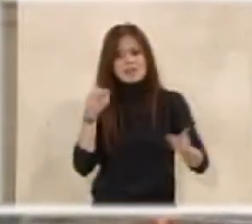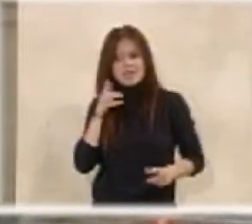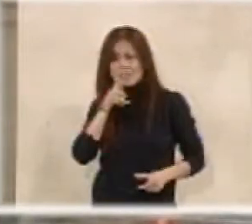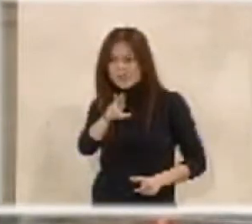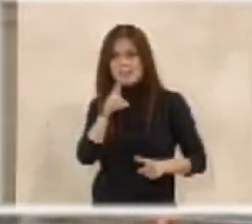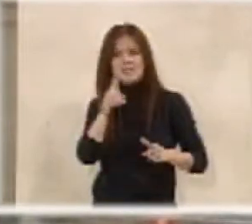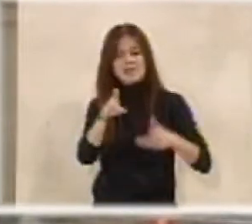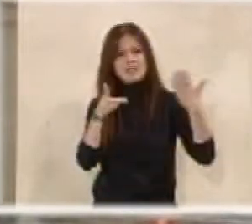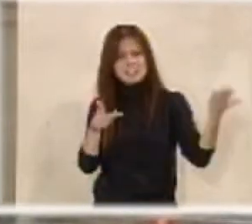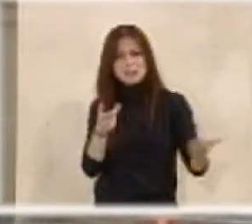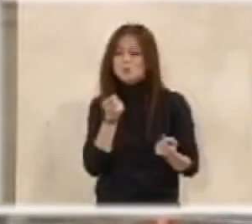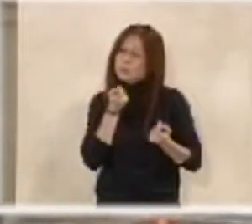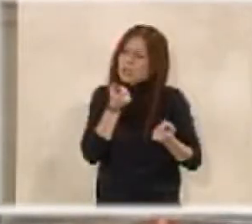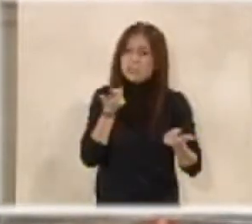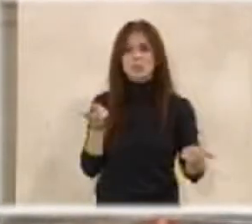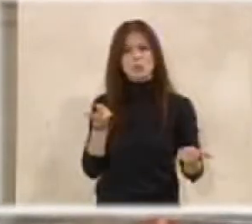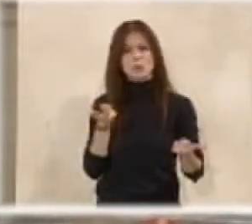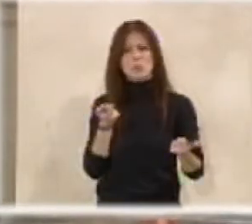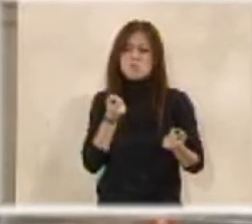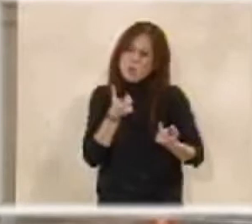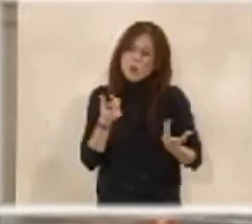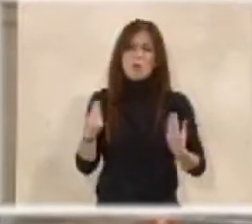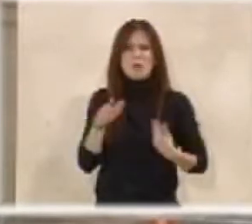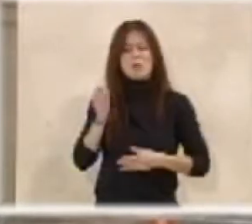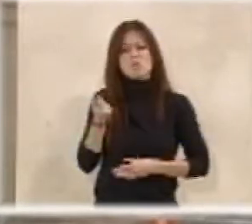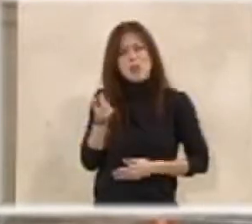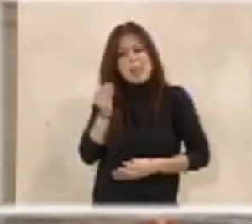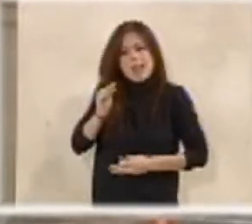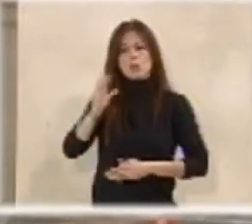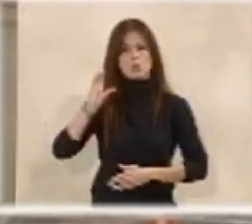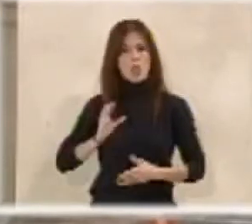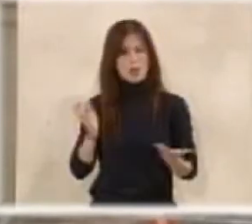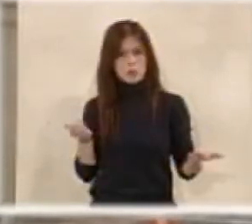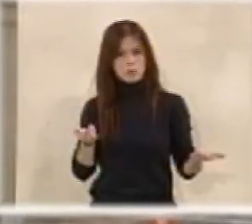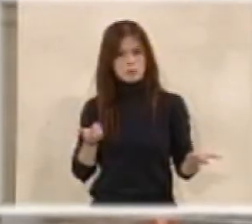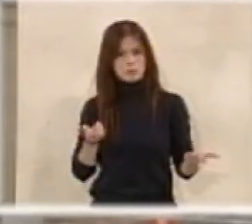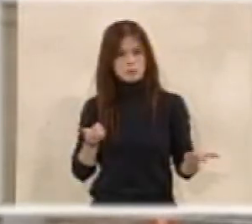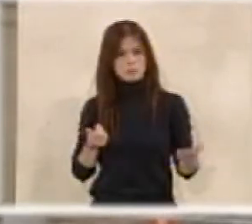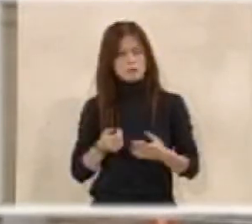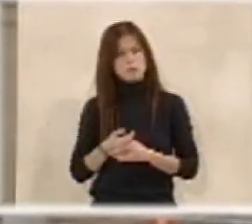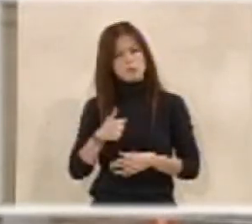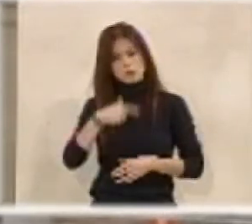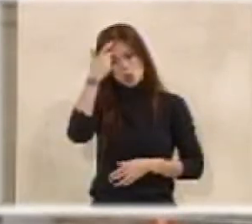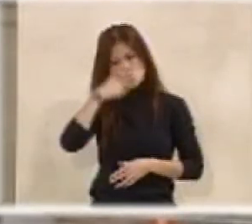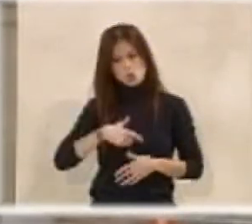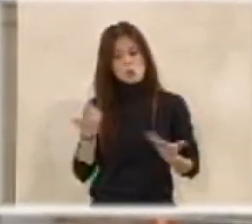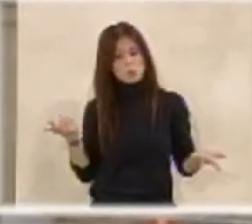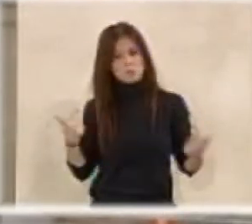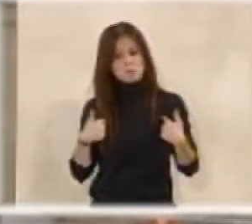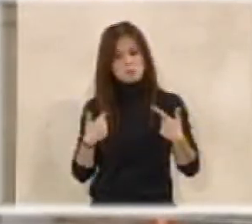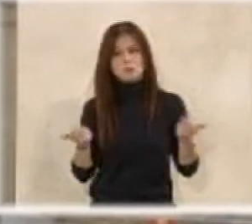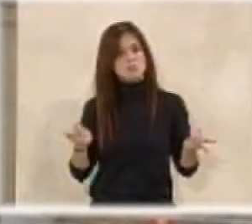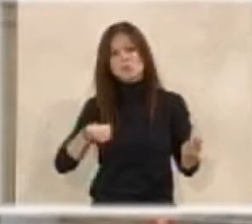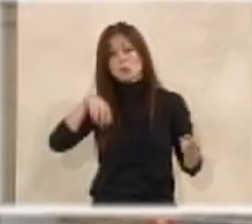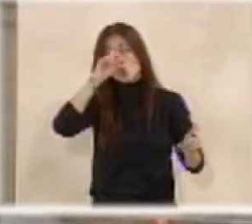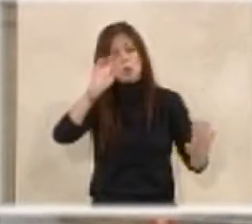derecho a un poquito de subida de sueldo. Aunque a usted también le son. Yo sobre todo lo que, yo